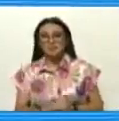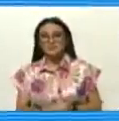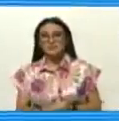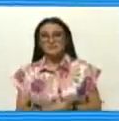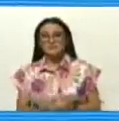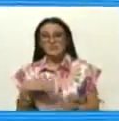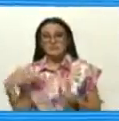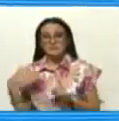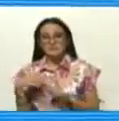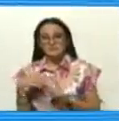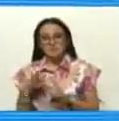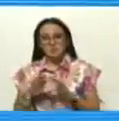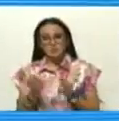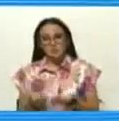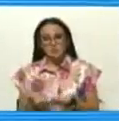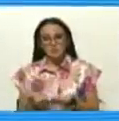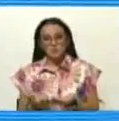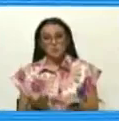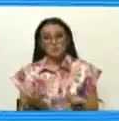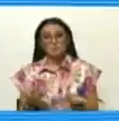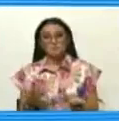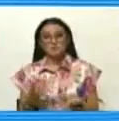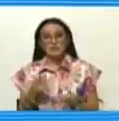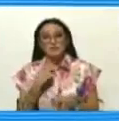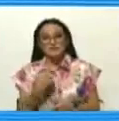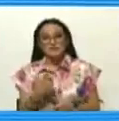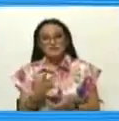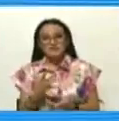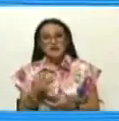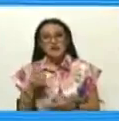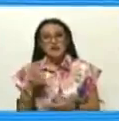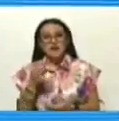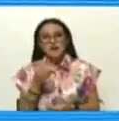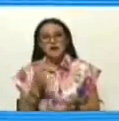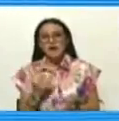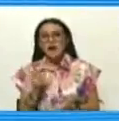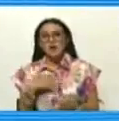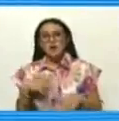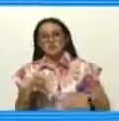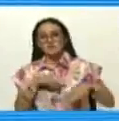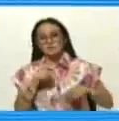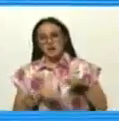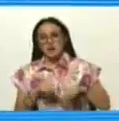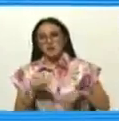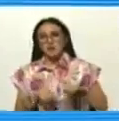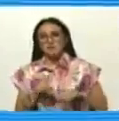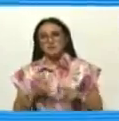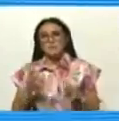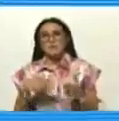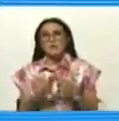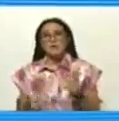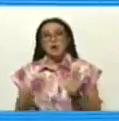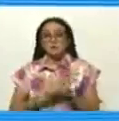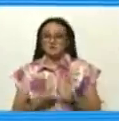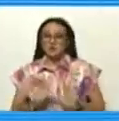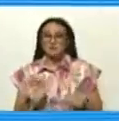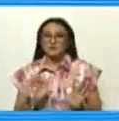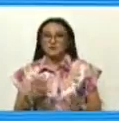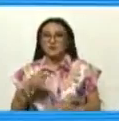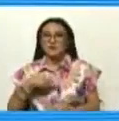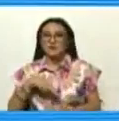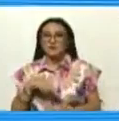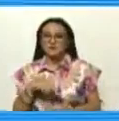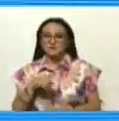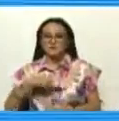han perseguido por el mundo. Entonces les da urticaria que uno diga que ni por las buenas ni por las malas, que más nunca van a volver porque no somos